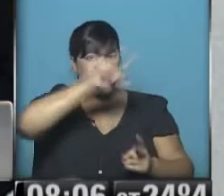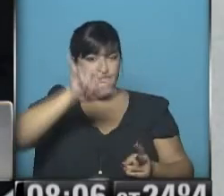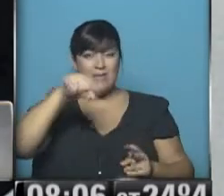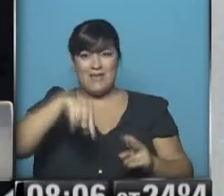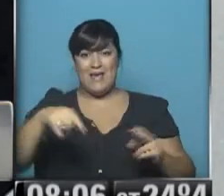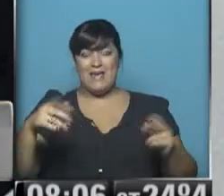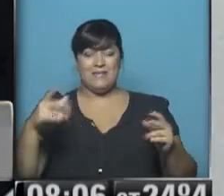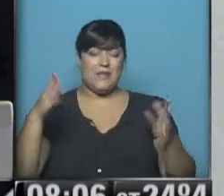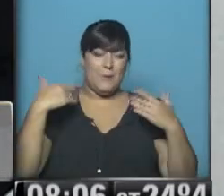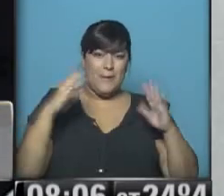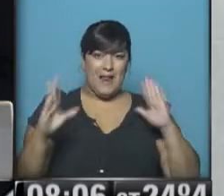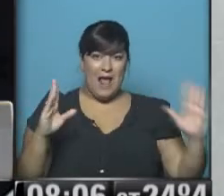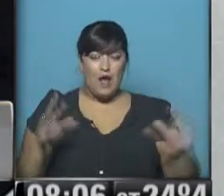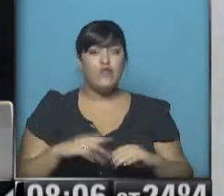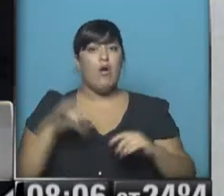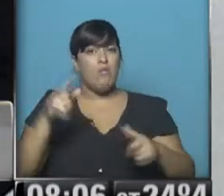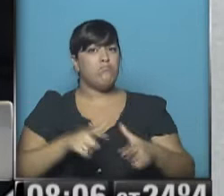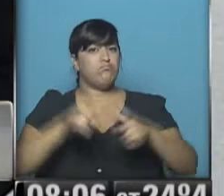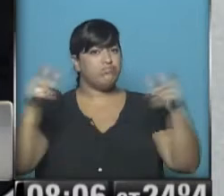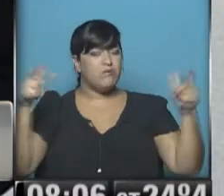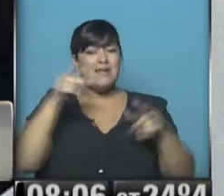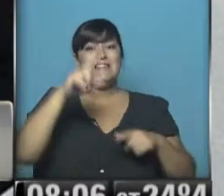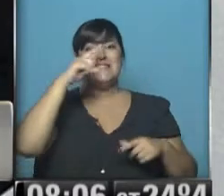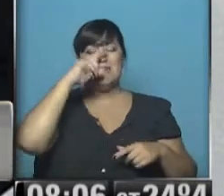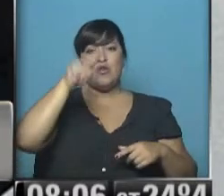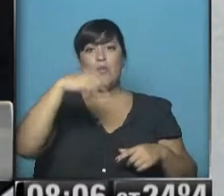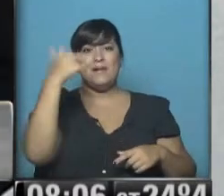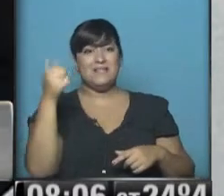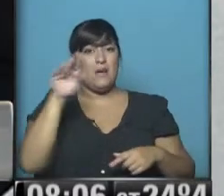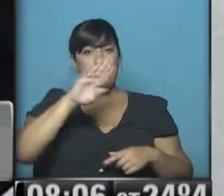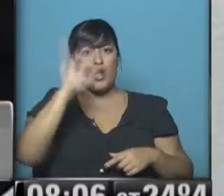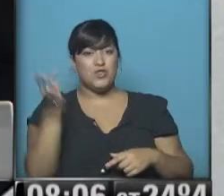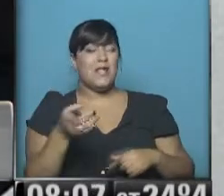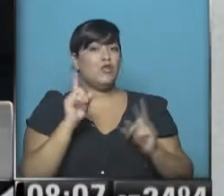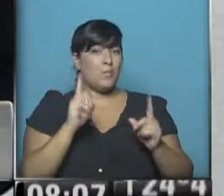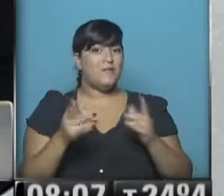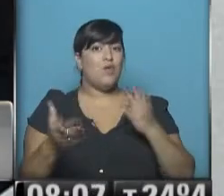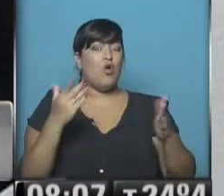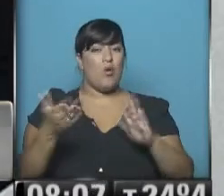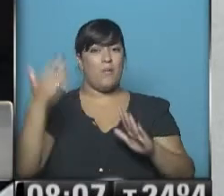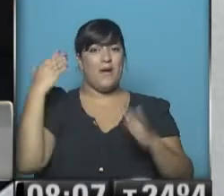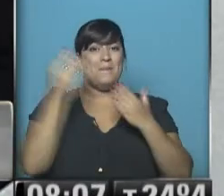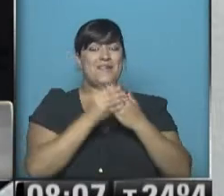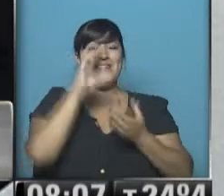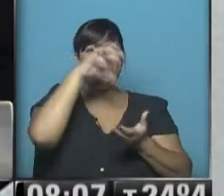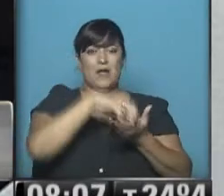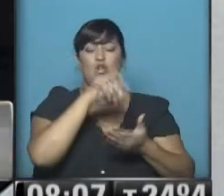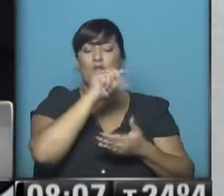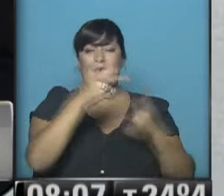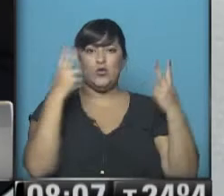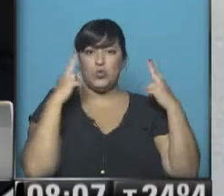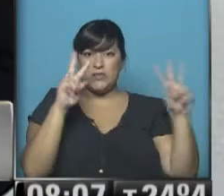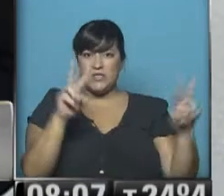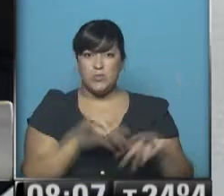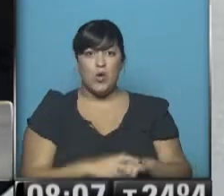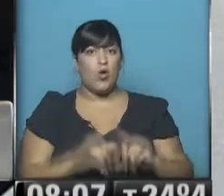esta temporada y esto implica un incremento del 7,6 por ciento de acuerdo de información turística emanada del ministro de turismo y a su vez también